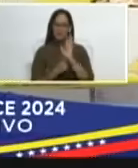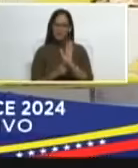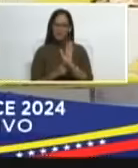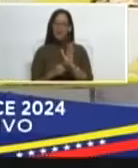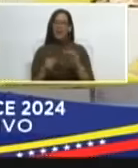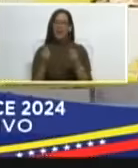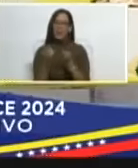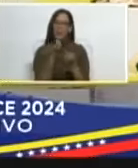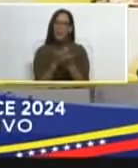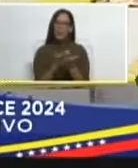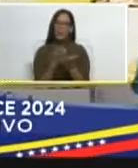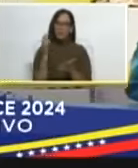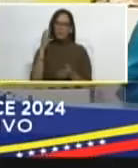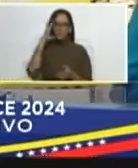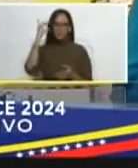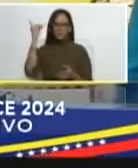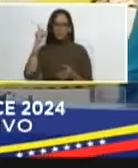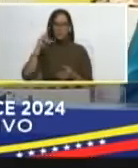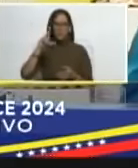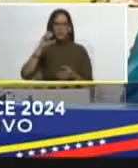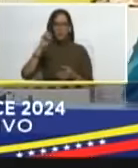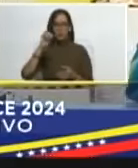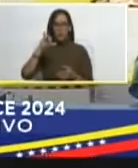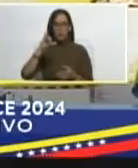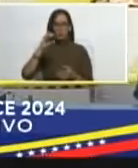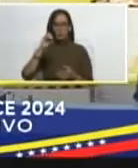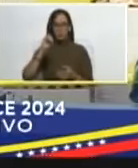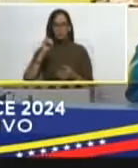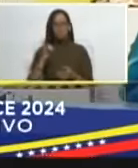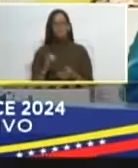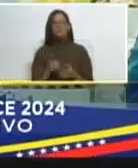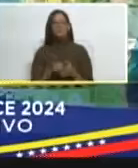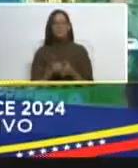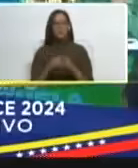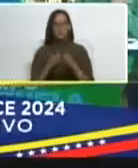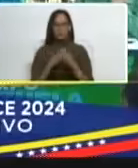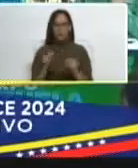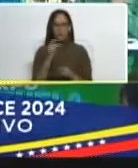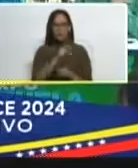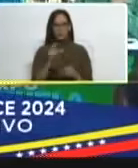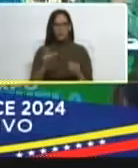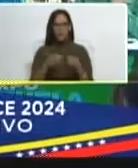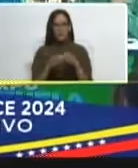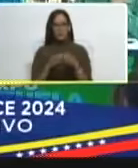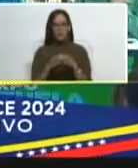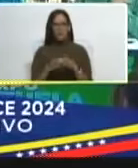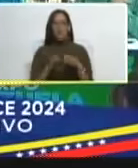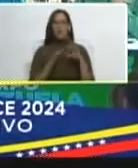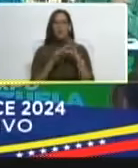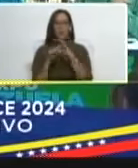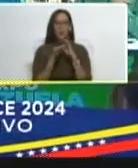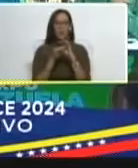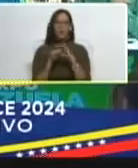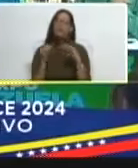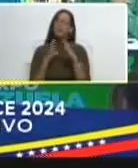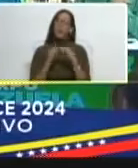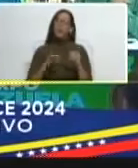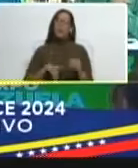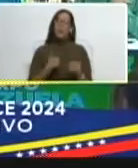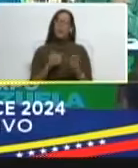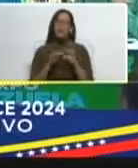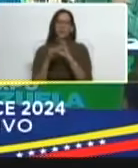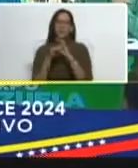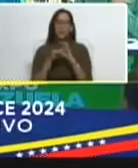económico, Delcy, Loyo, Tellería, Castro Soteldo, compañeros, unir todo el que pueda ser